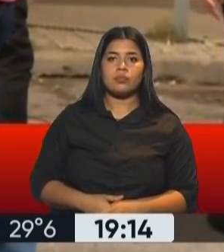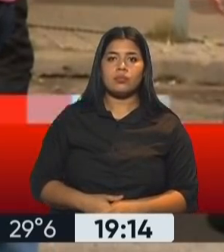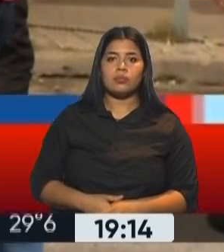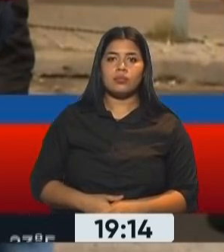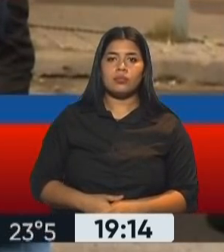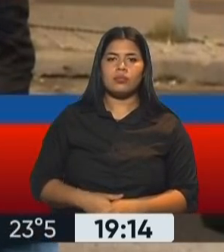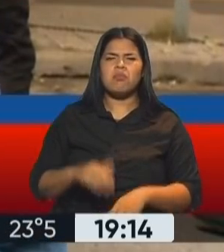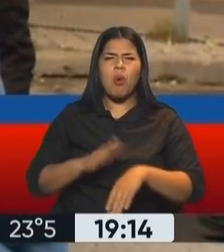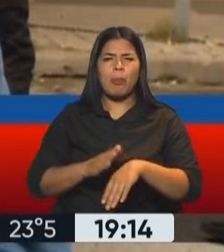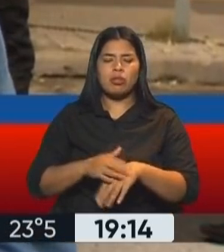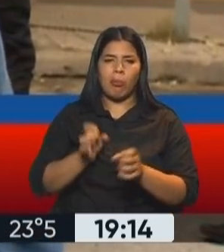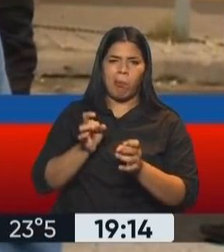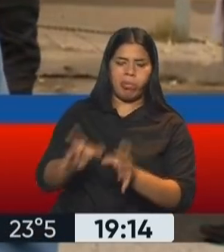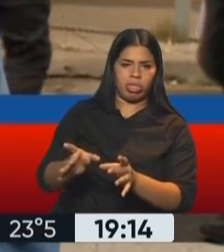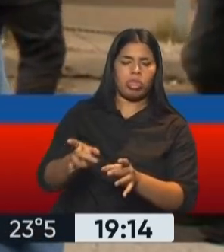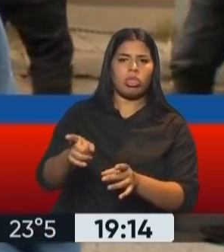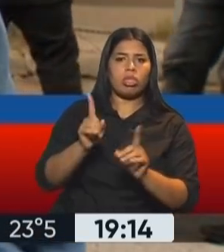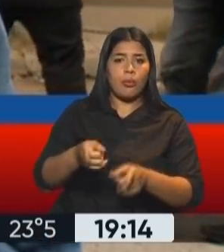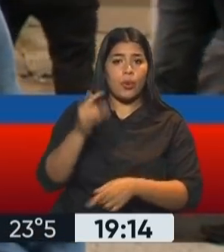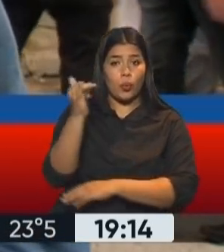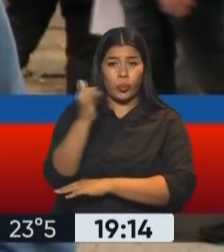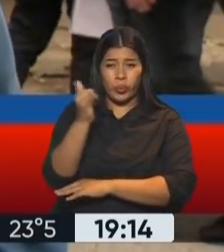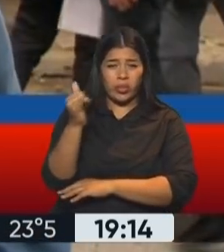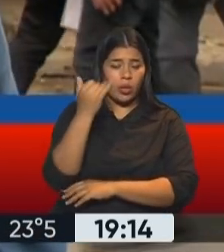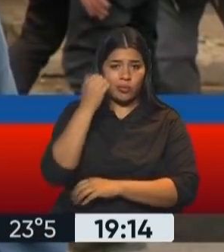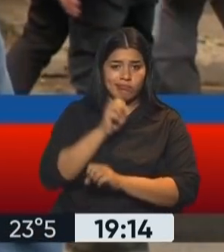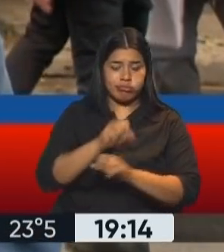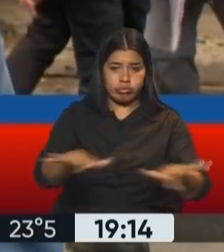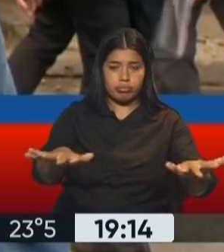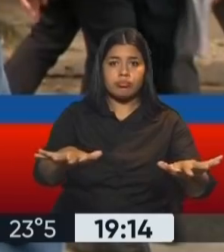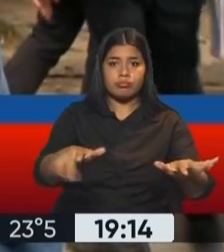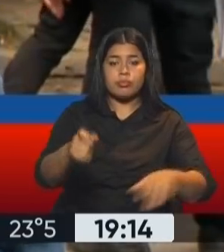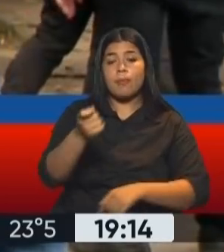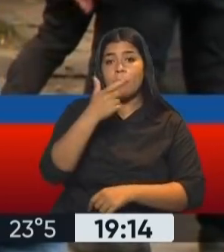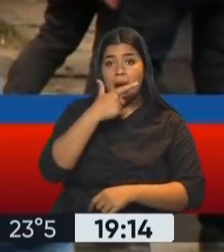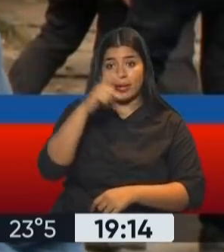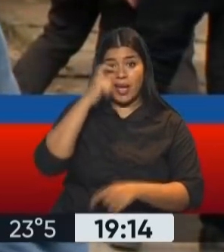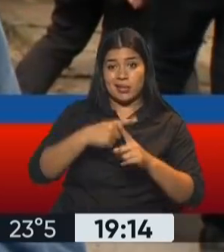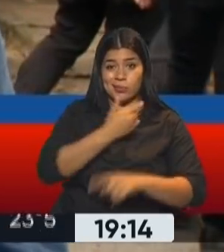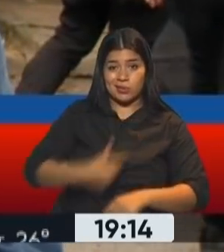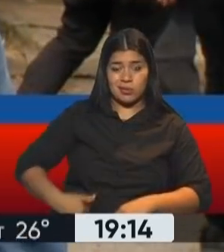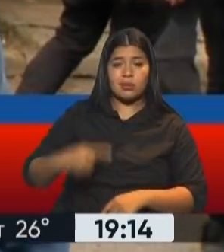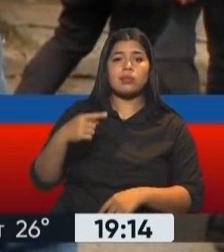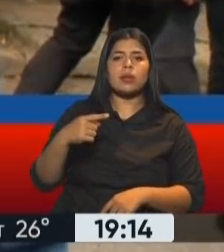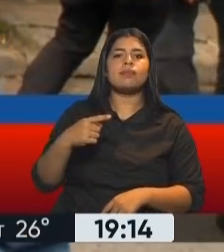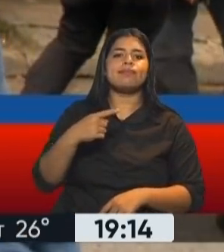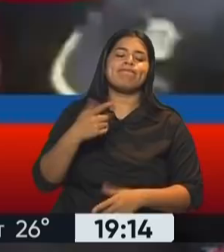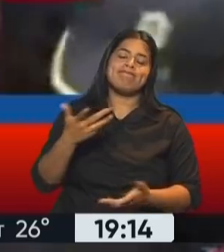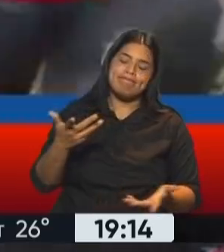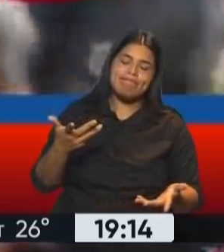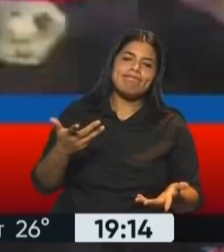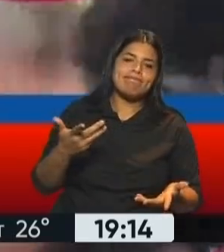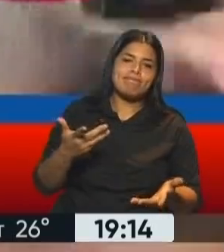de desprecio y un video que ya se viralizó, el expresidente Mauricio Macri trató de una manera